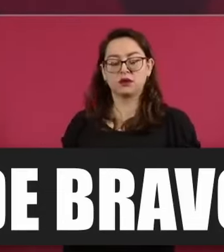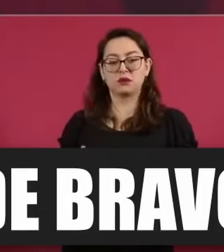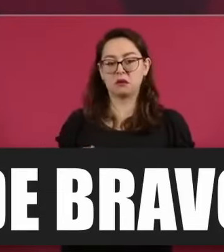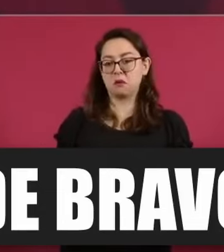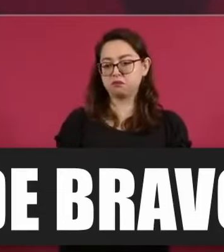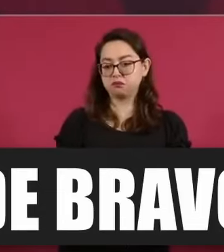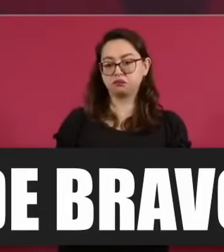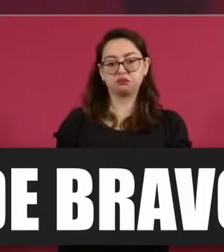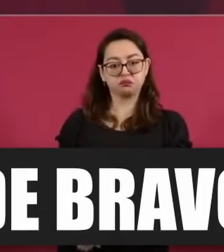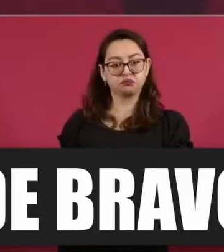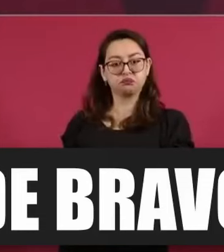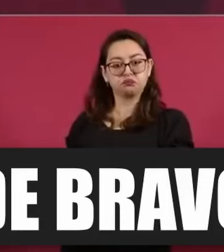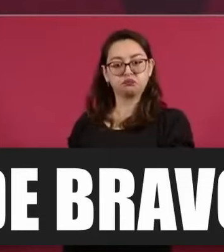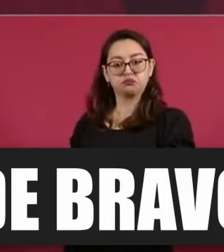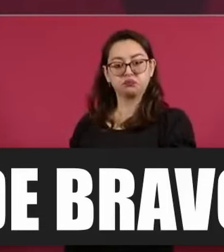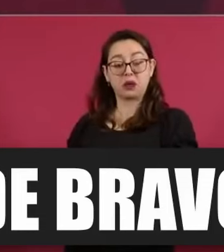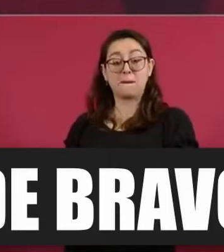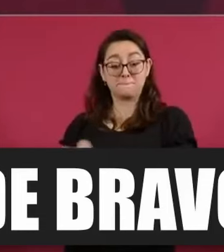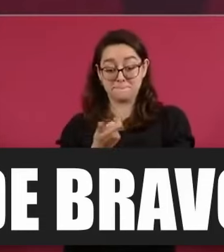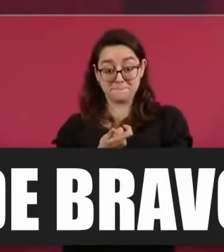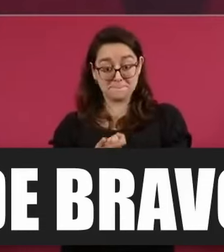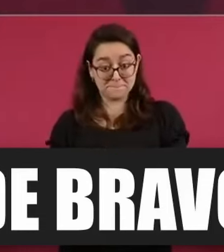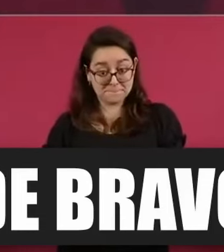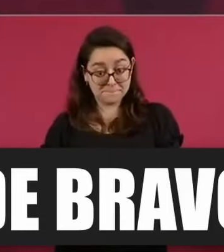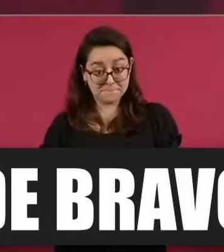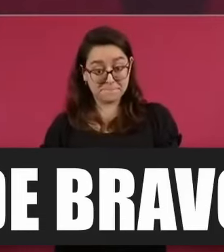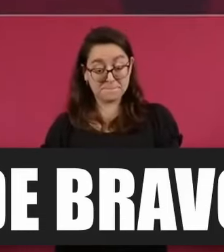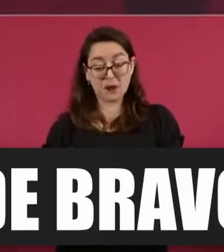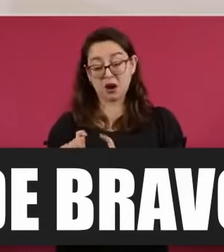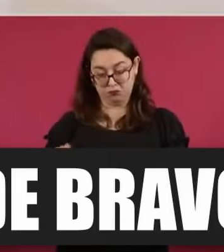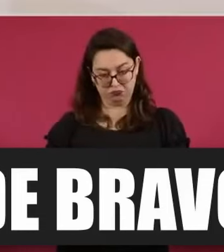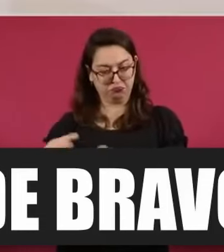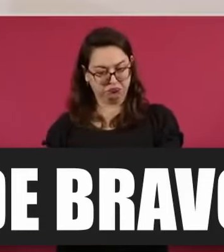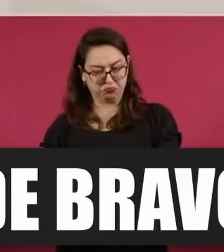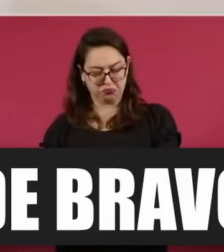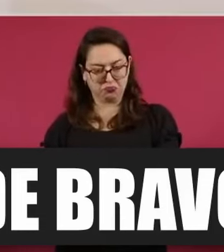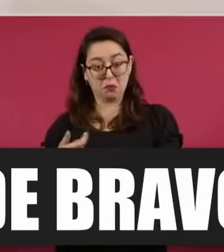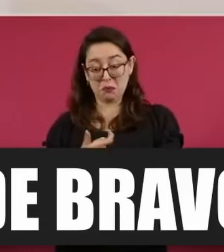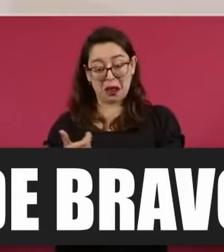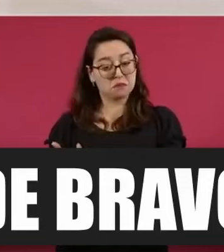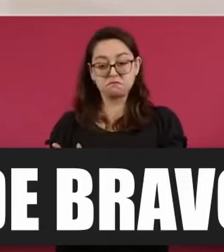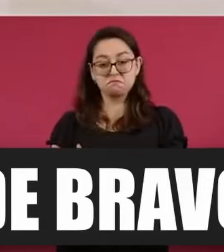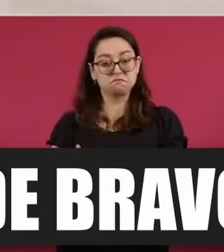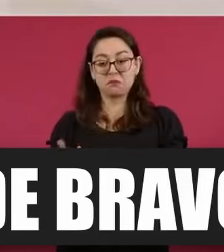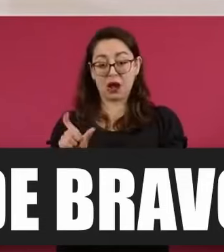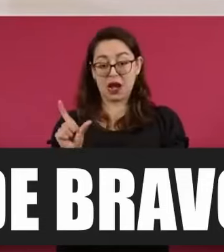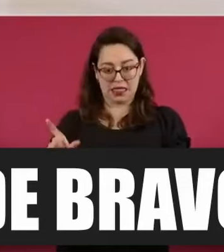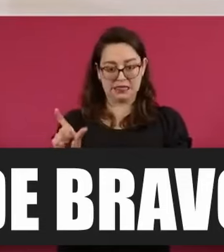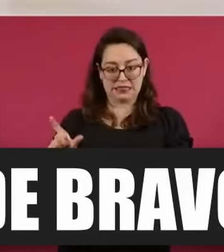chayote, de que les daban pues el nombramiento, la